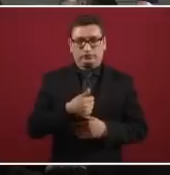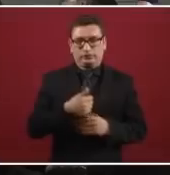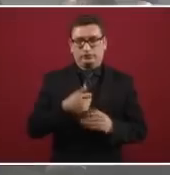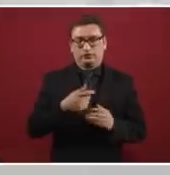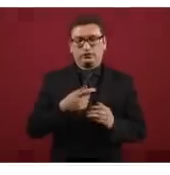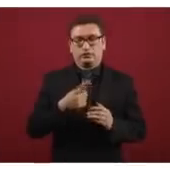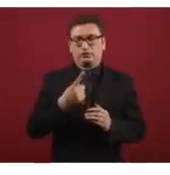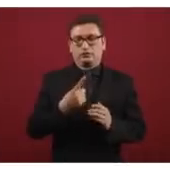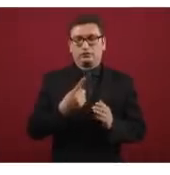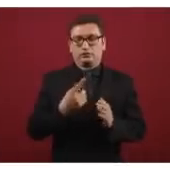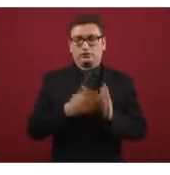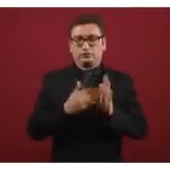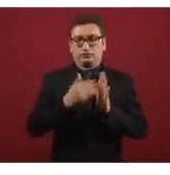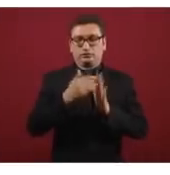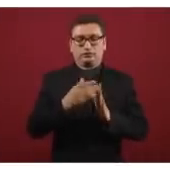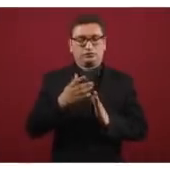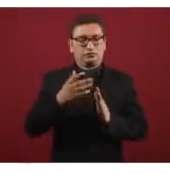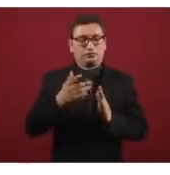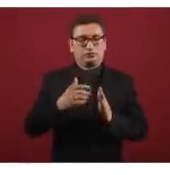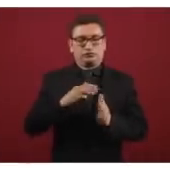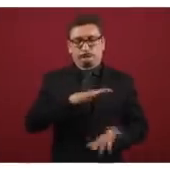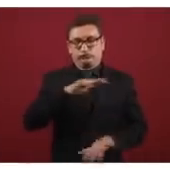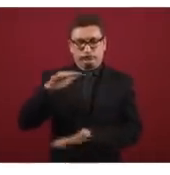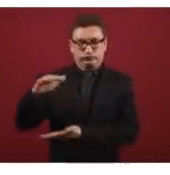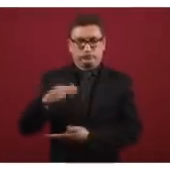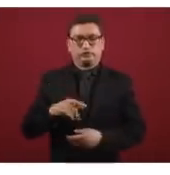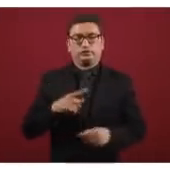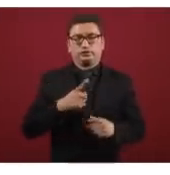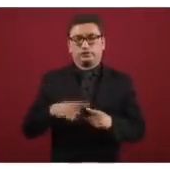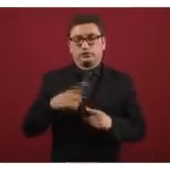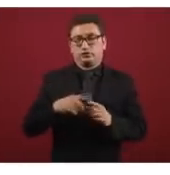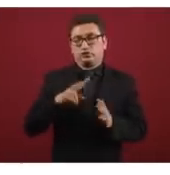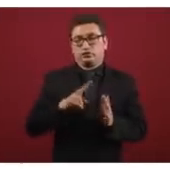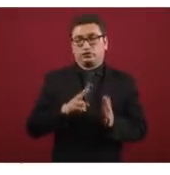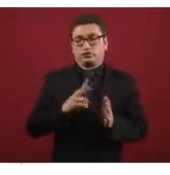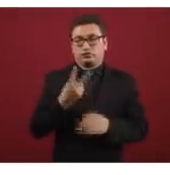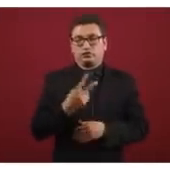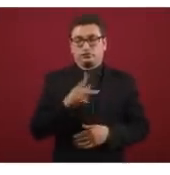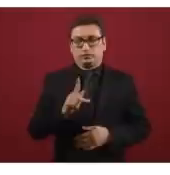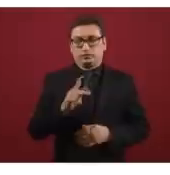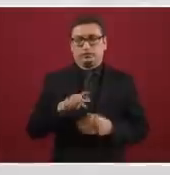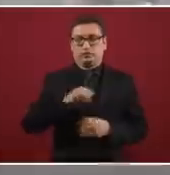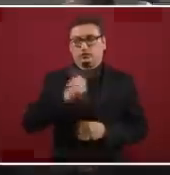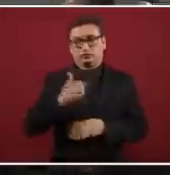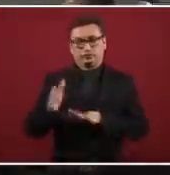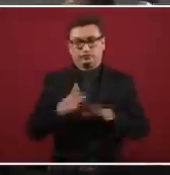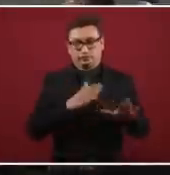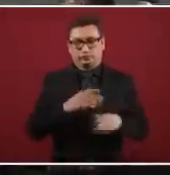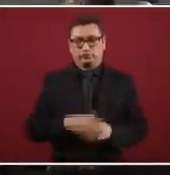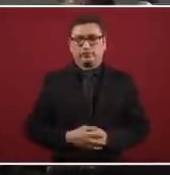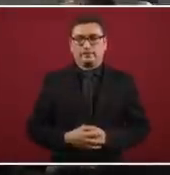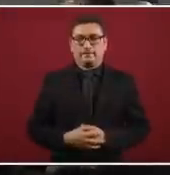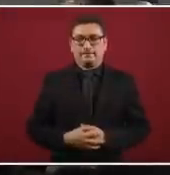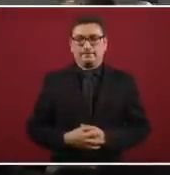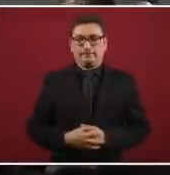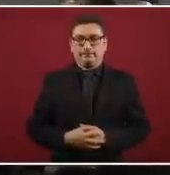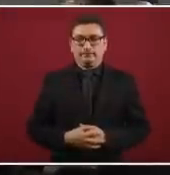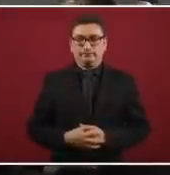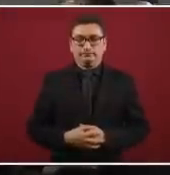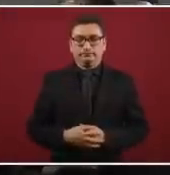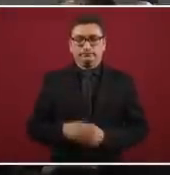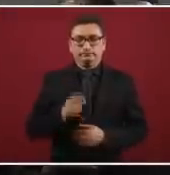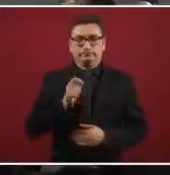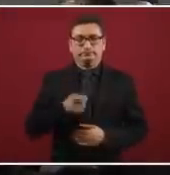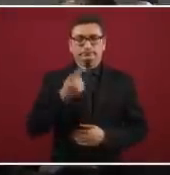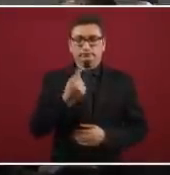millones de barriles para finales de año en 2P. La siguiente, por favor. Esta es la